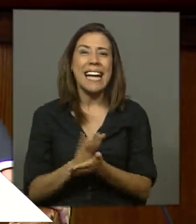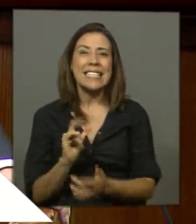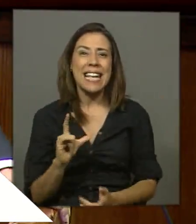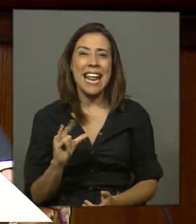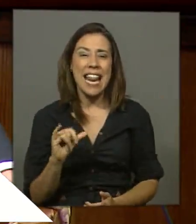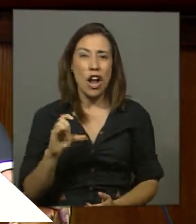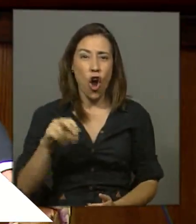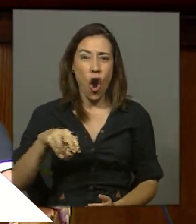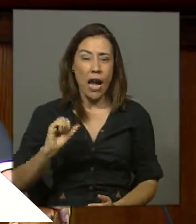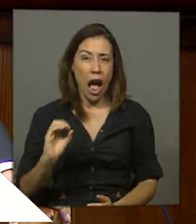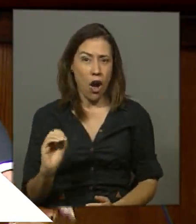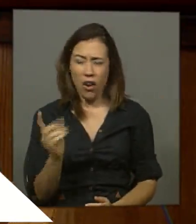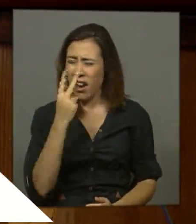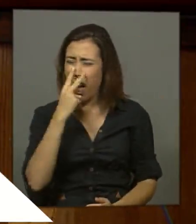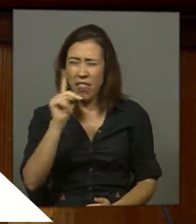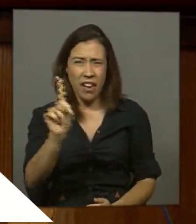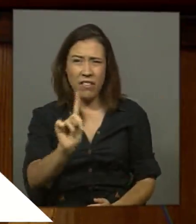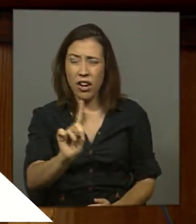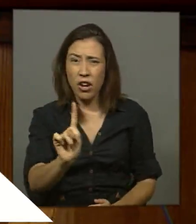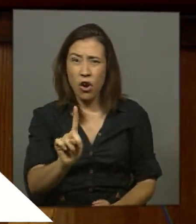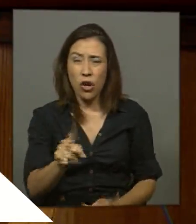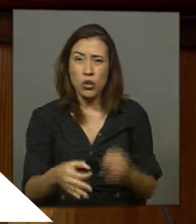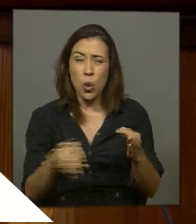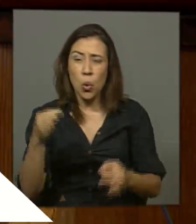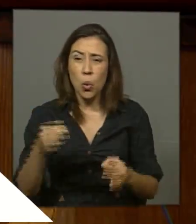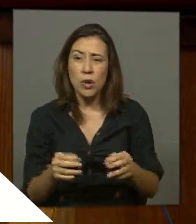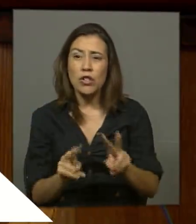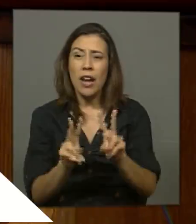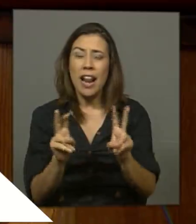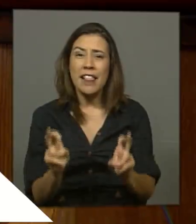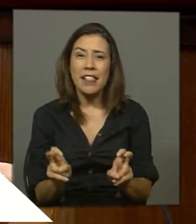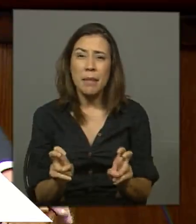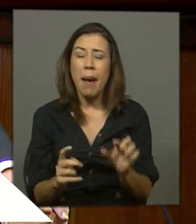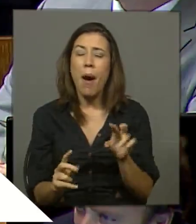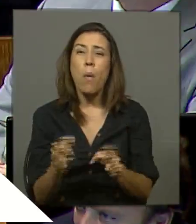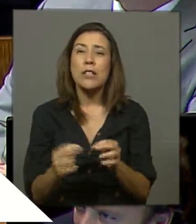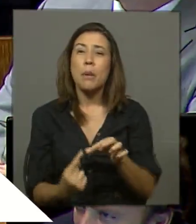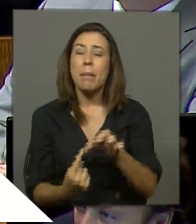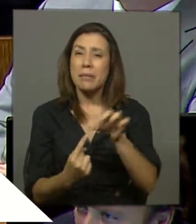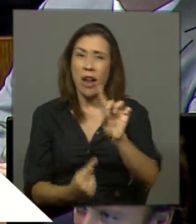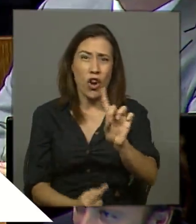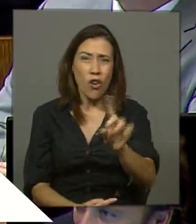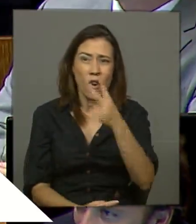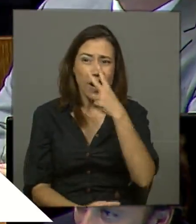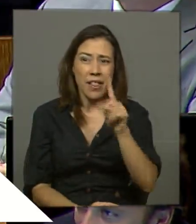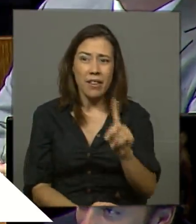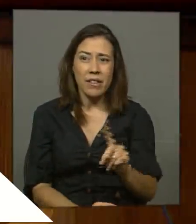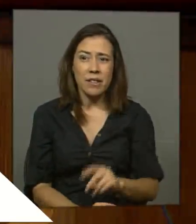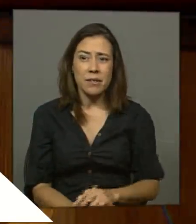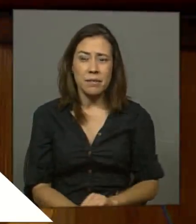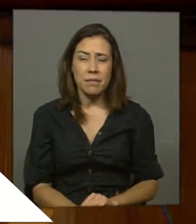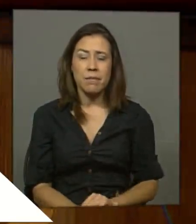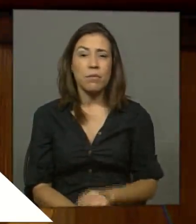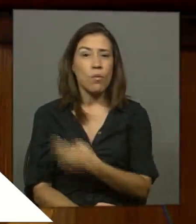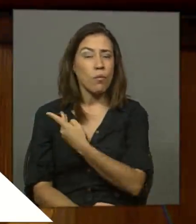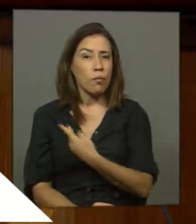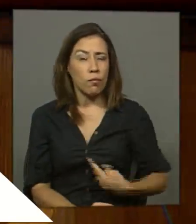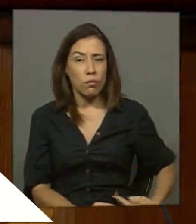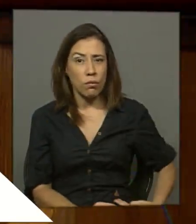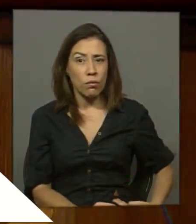tiene que ver con eso no es una audiencia que tenga que ver con el juicio principal el gobierno